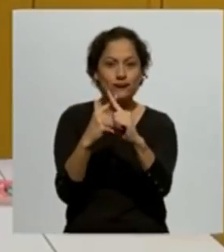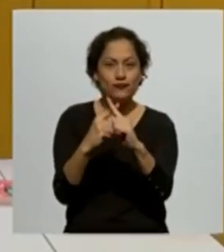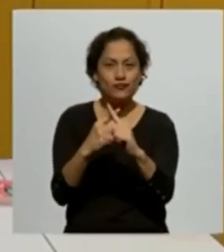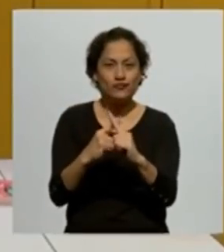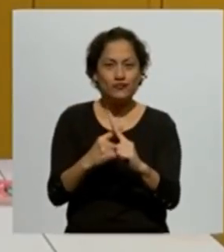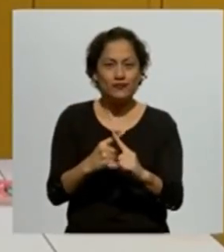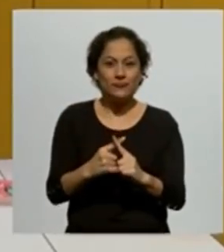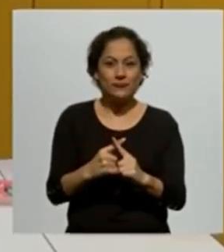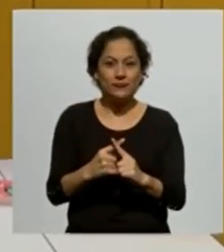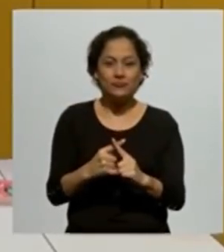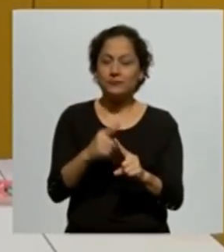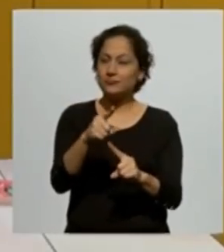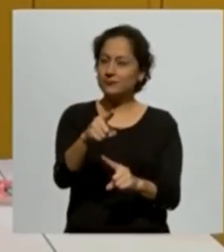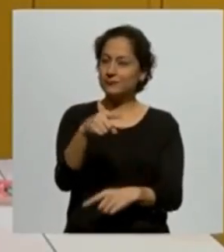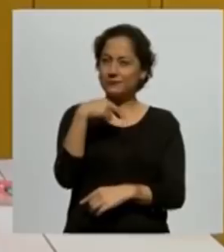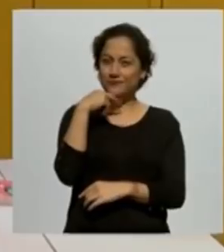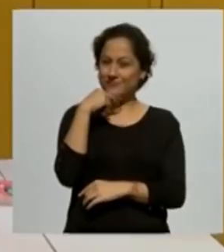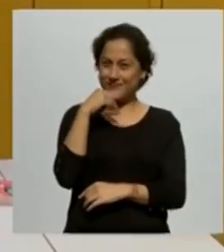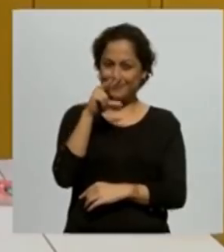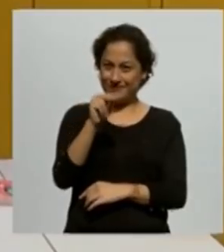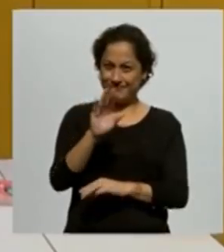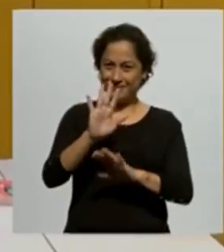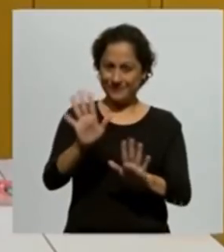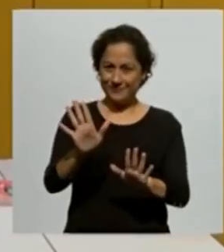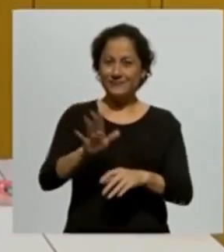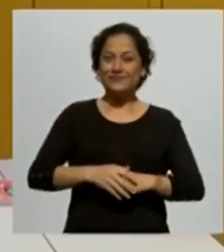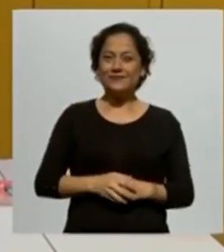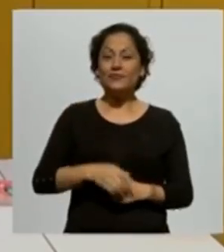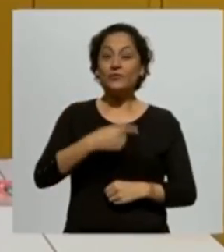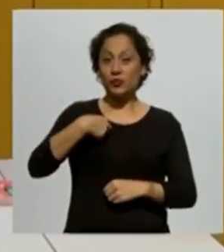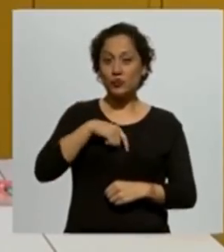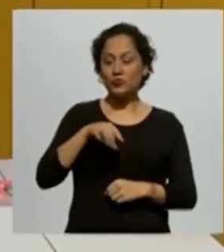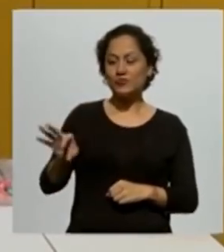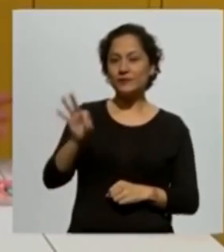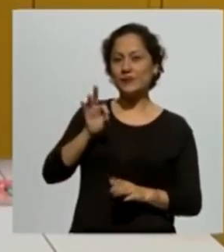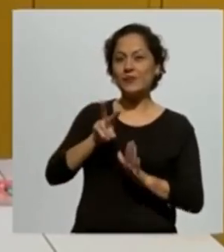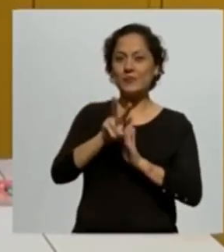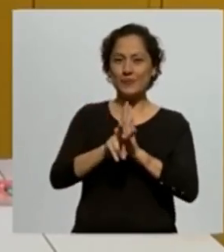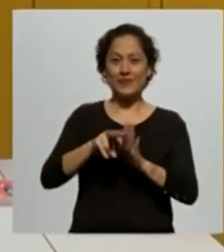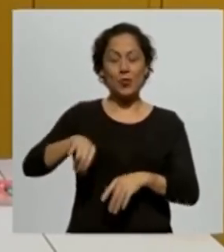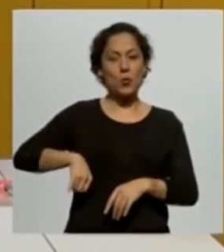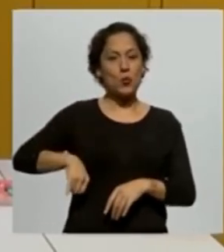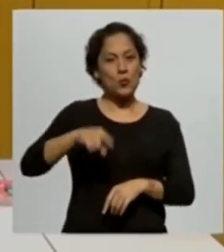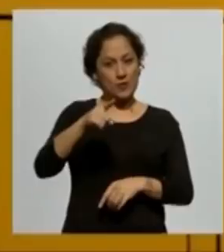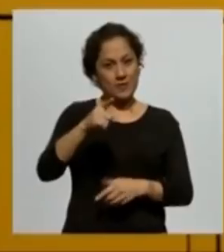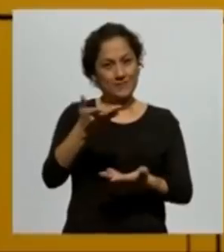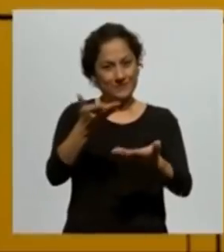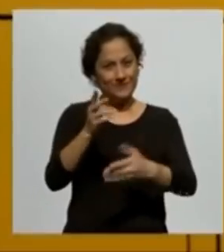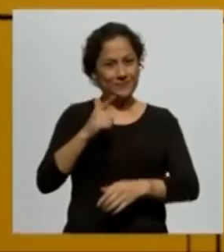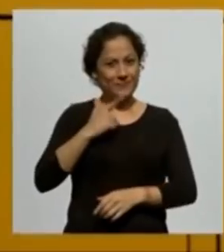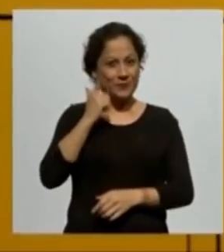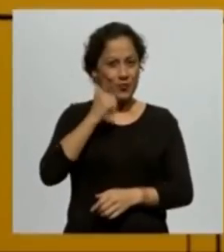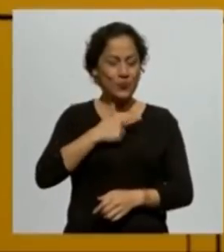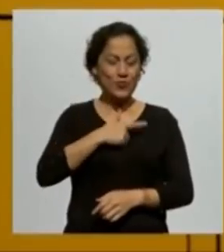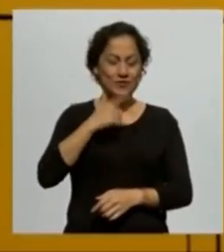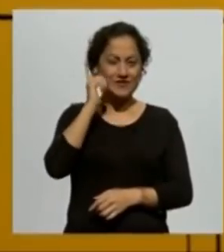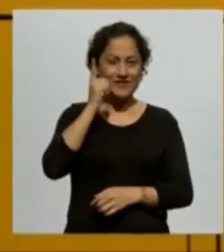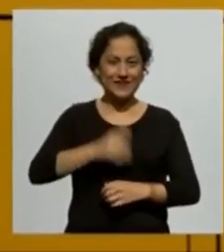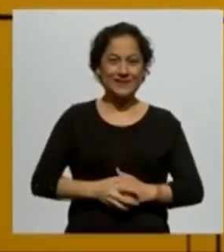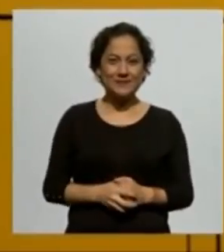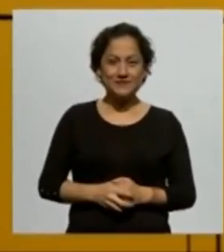No, no te preocupes. Para eso hemos seleccionado un video muy interesante. Ojalá te guste. Pide a un